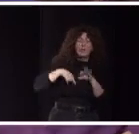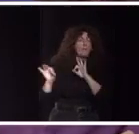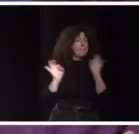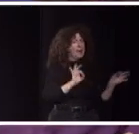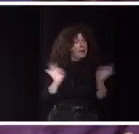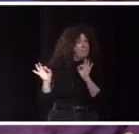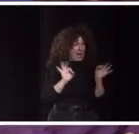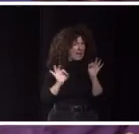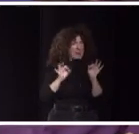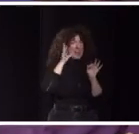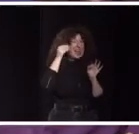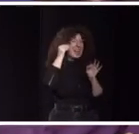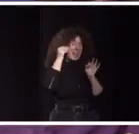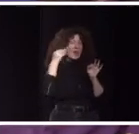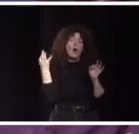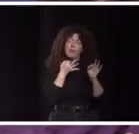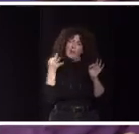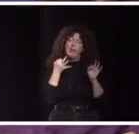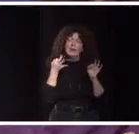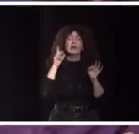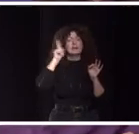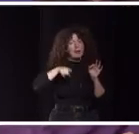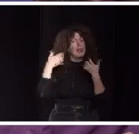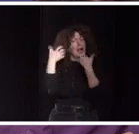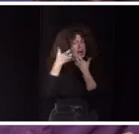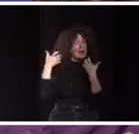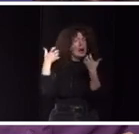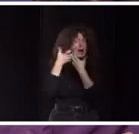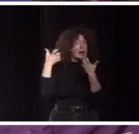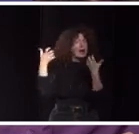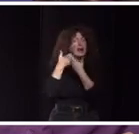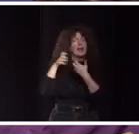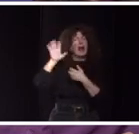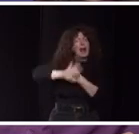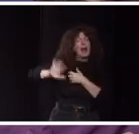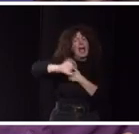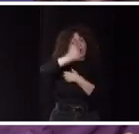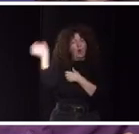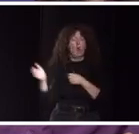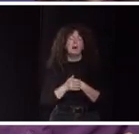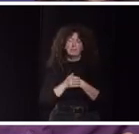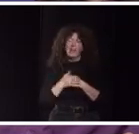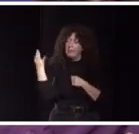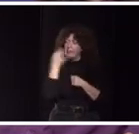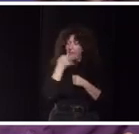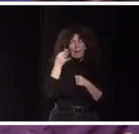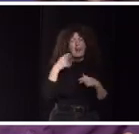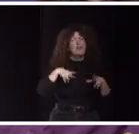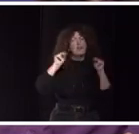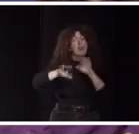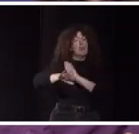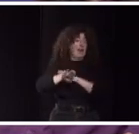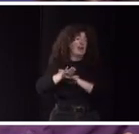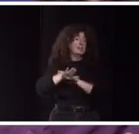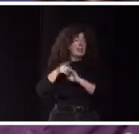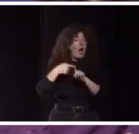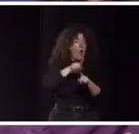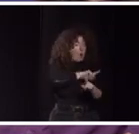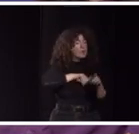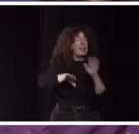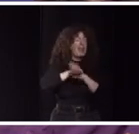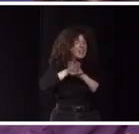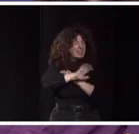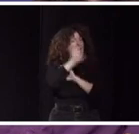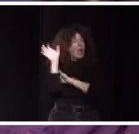preparando, porque creo que tenemos que dar también la batalla y la pelea en la Unión Europea. Hay que frenar a la derecha y la ultraderecha también